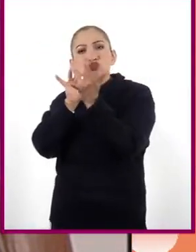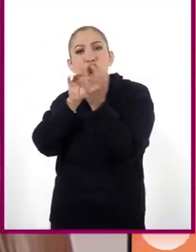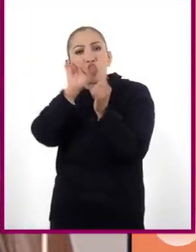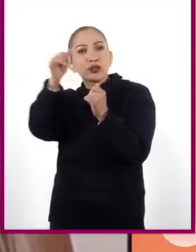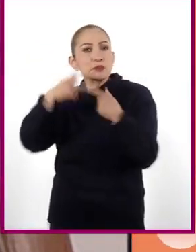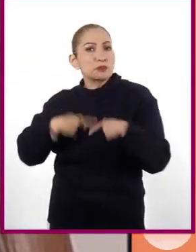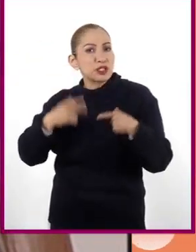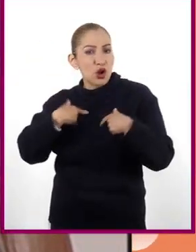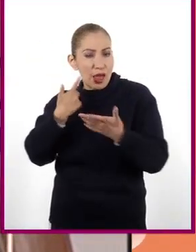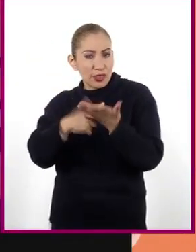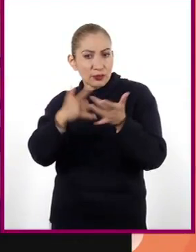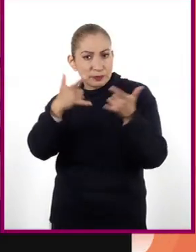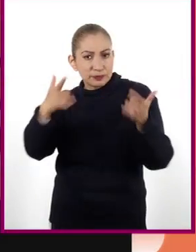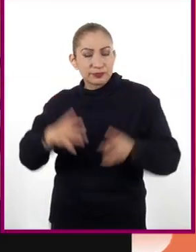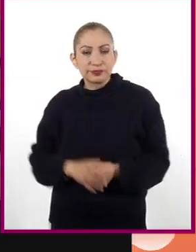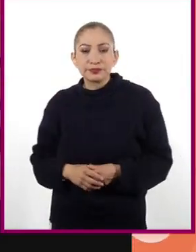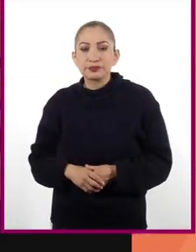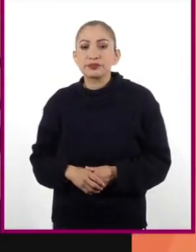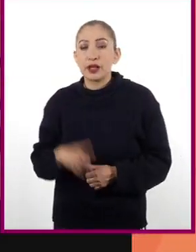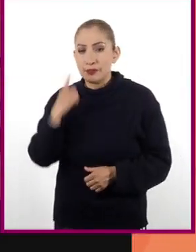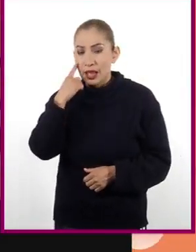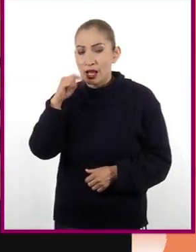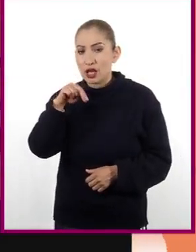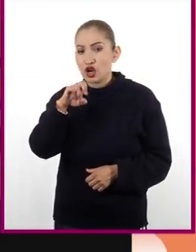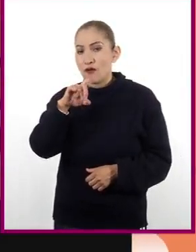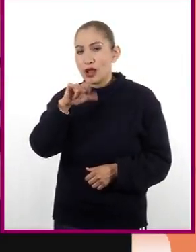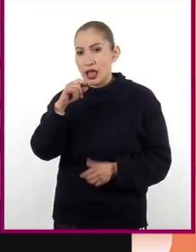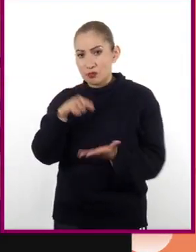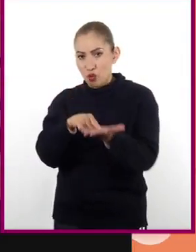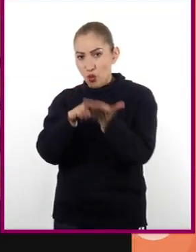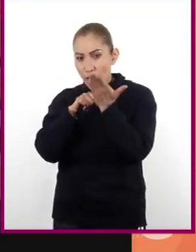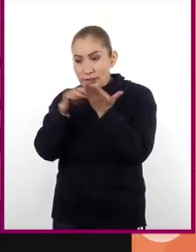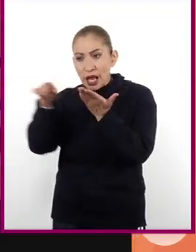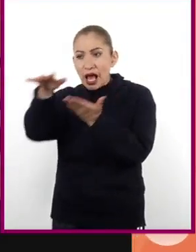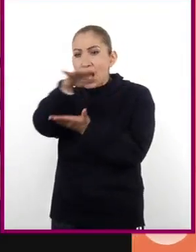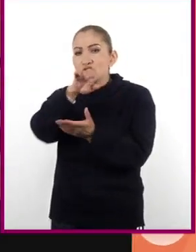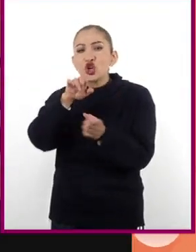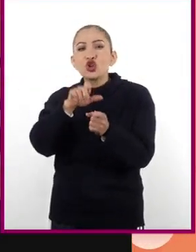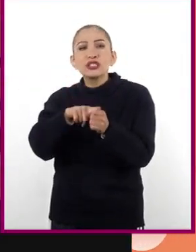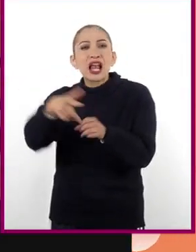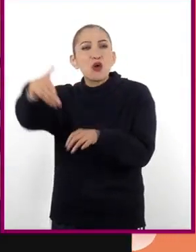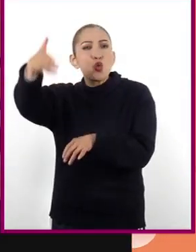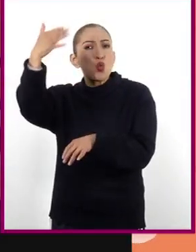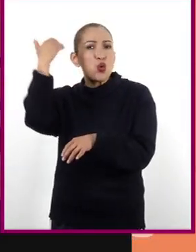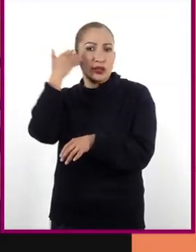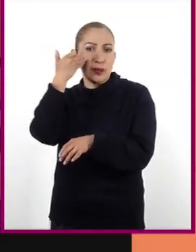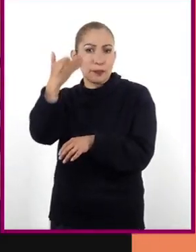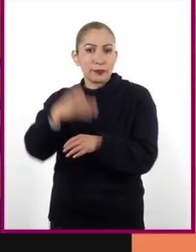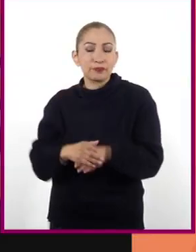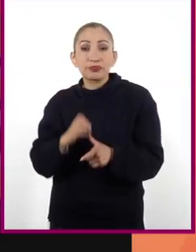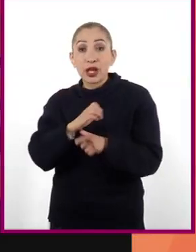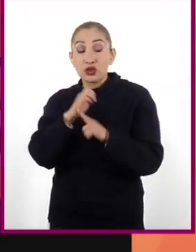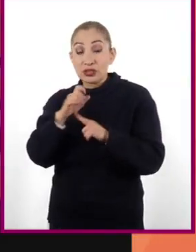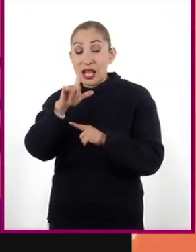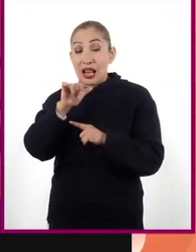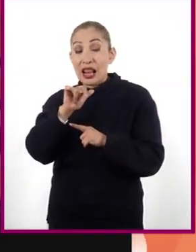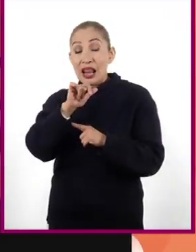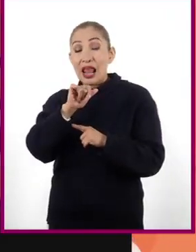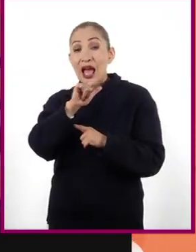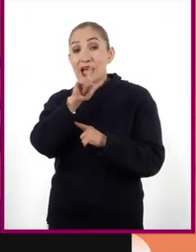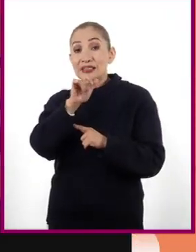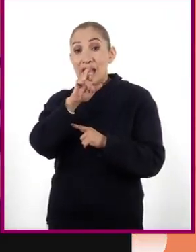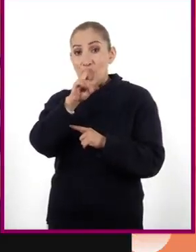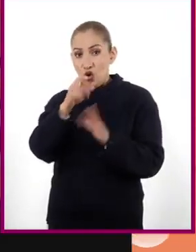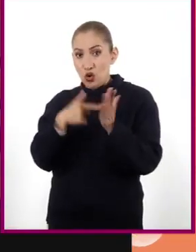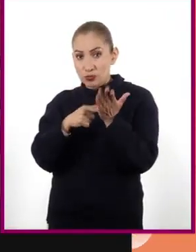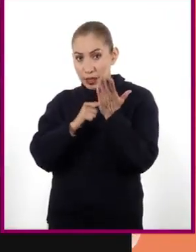demás personajes? Mira, digamos que la novela es un reflejo de la sociedad de aquella época. Y entonces Lázaro nos va